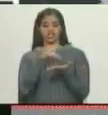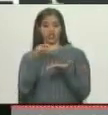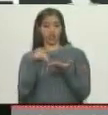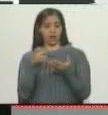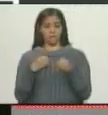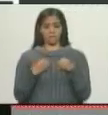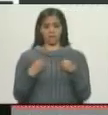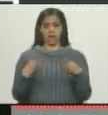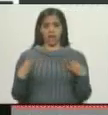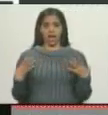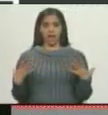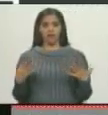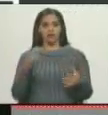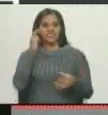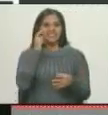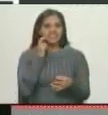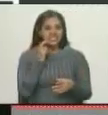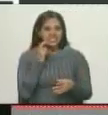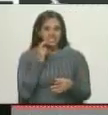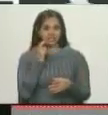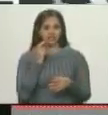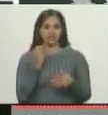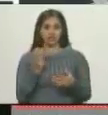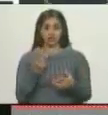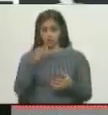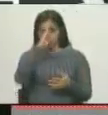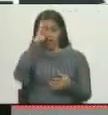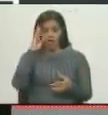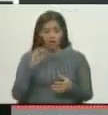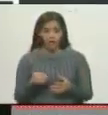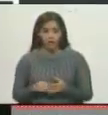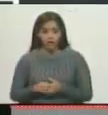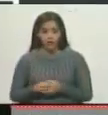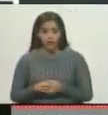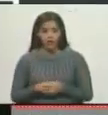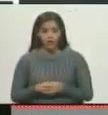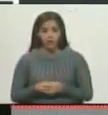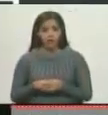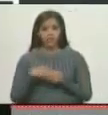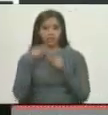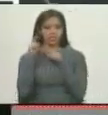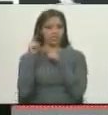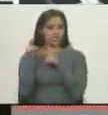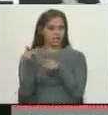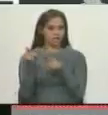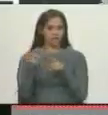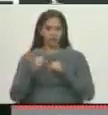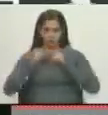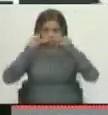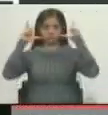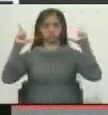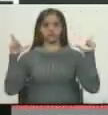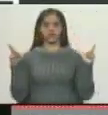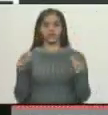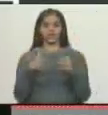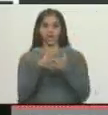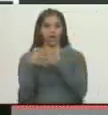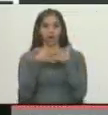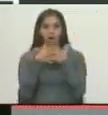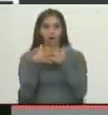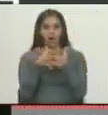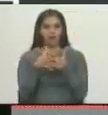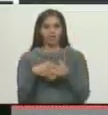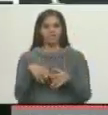del racismo neofascista, violado. Y eso fue una conmoción en Estados Unidos, sábado, domingo,